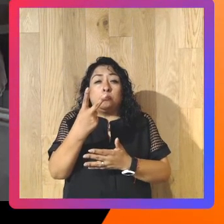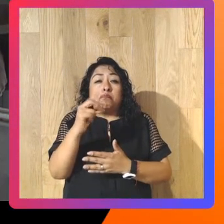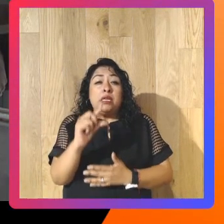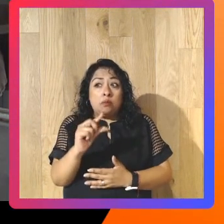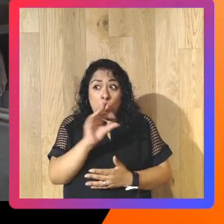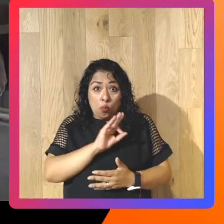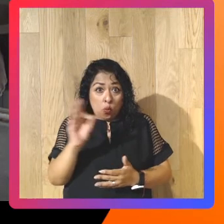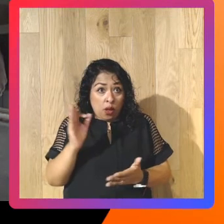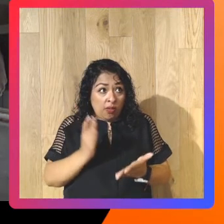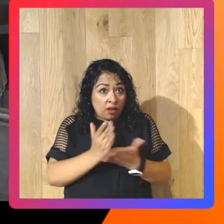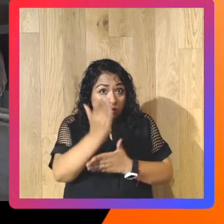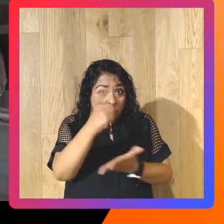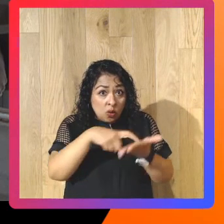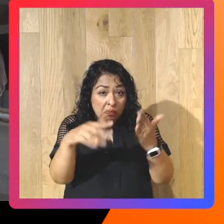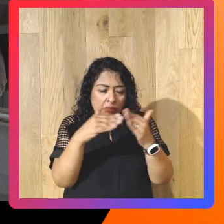acceso a vivienda,